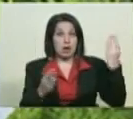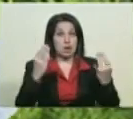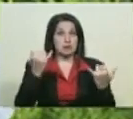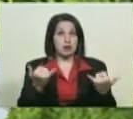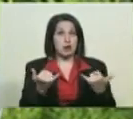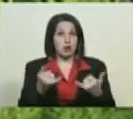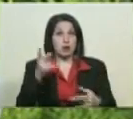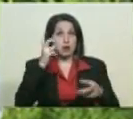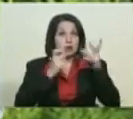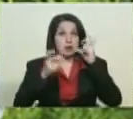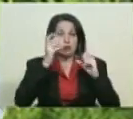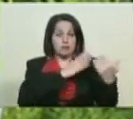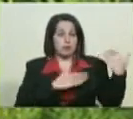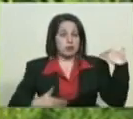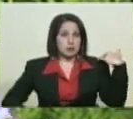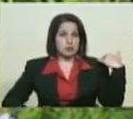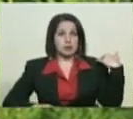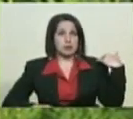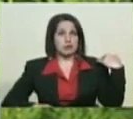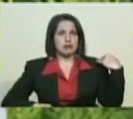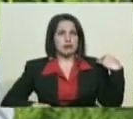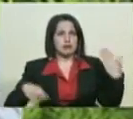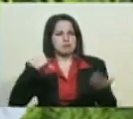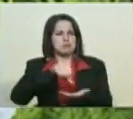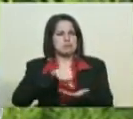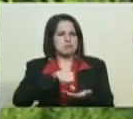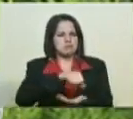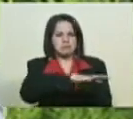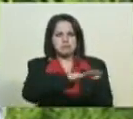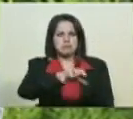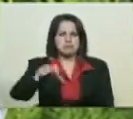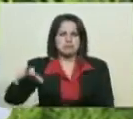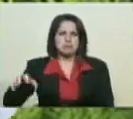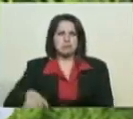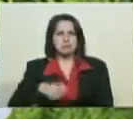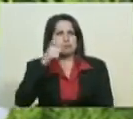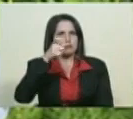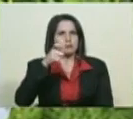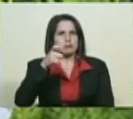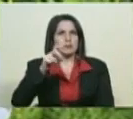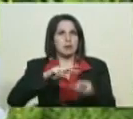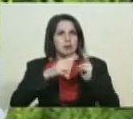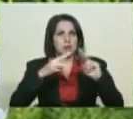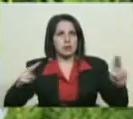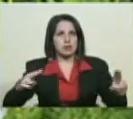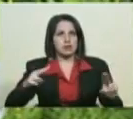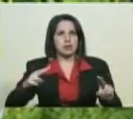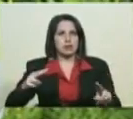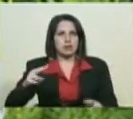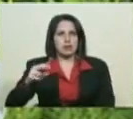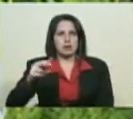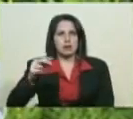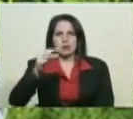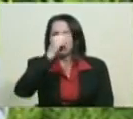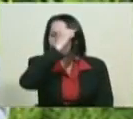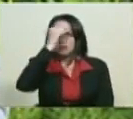escuchar el vicepresidente sectorial para la soberanía política, seguridad y paz, general en jefe Vladimir Padrino